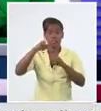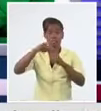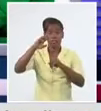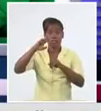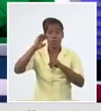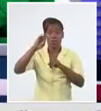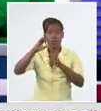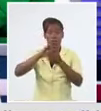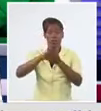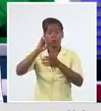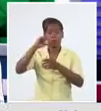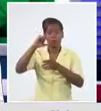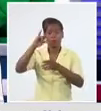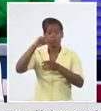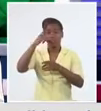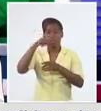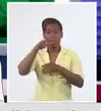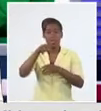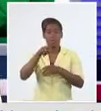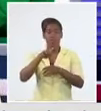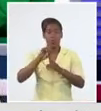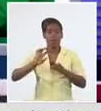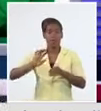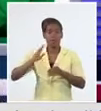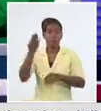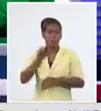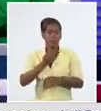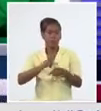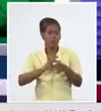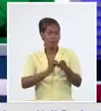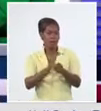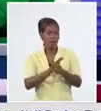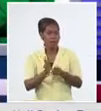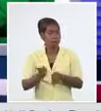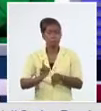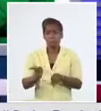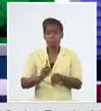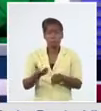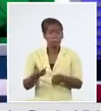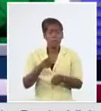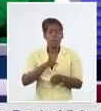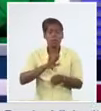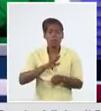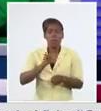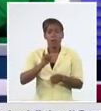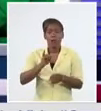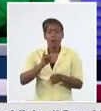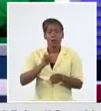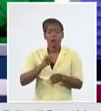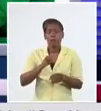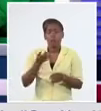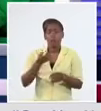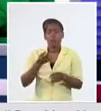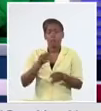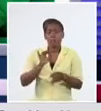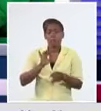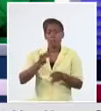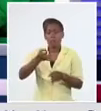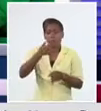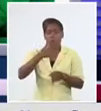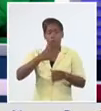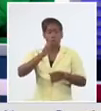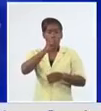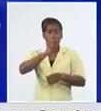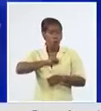un antibiótico que tiene una indicación precisa y es solamente indicada por el sanitario. ¿Qué